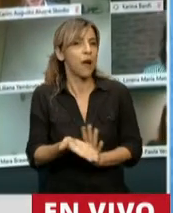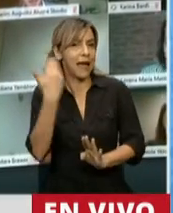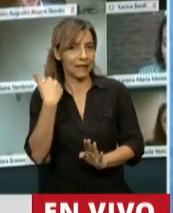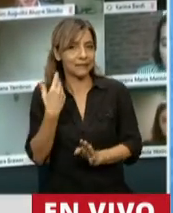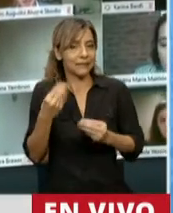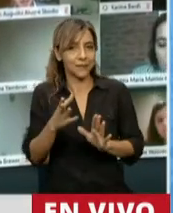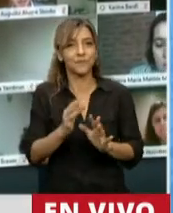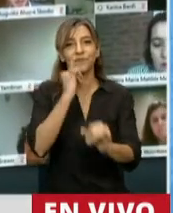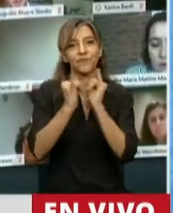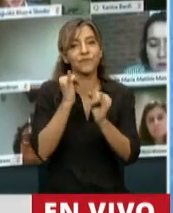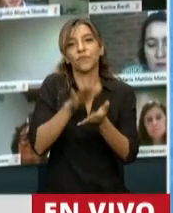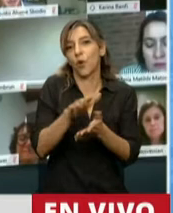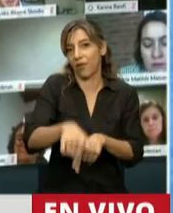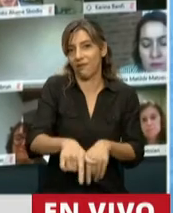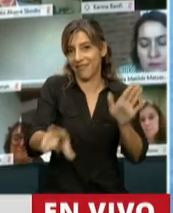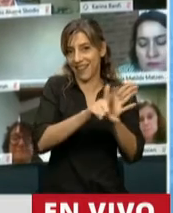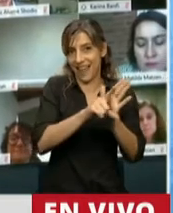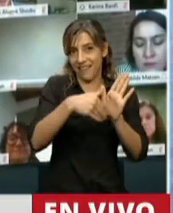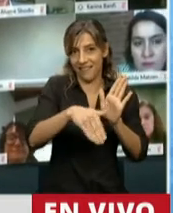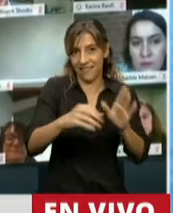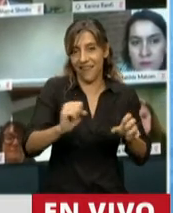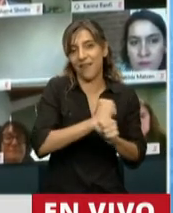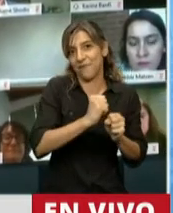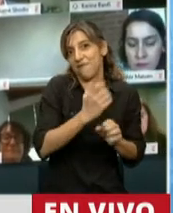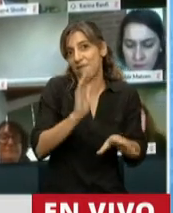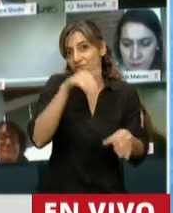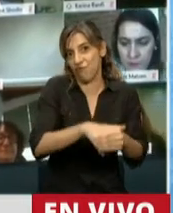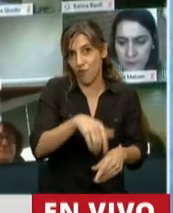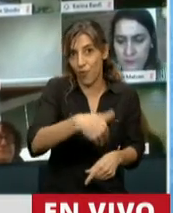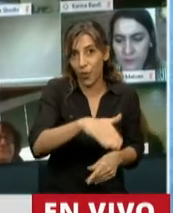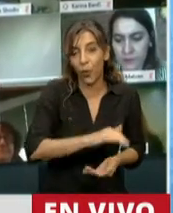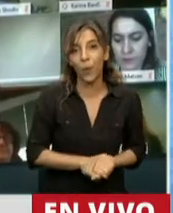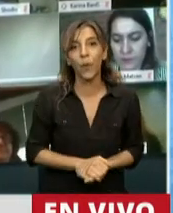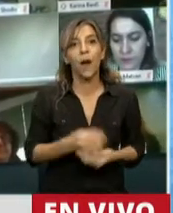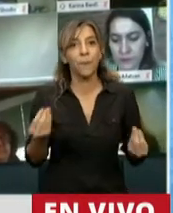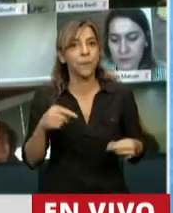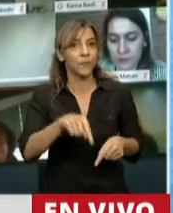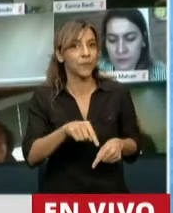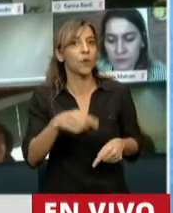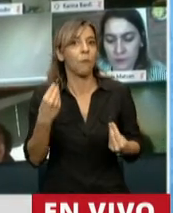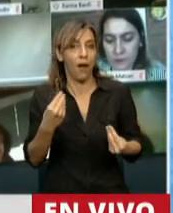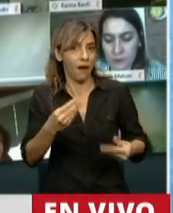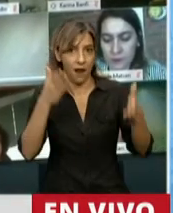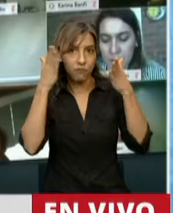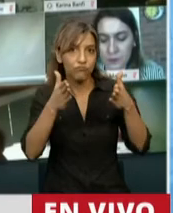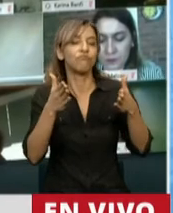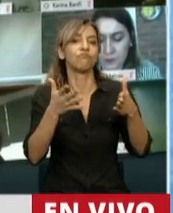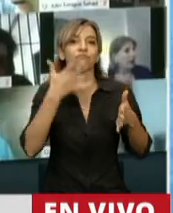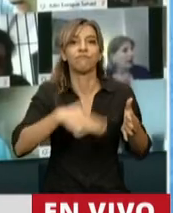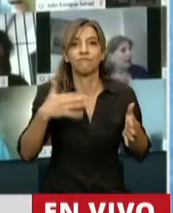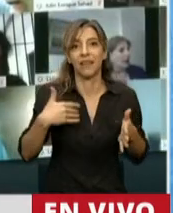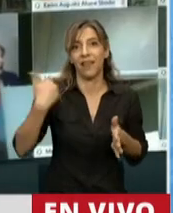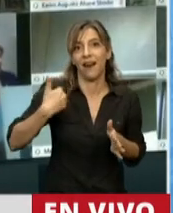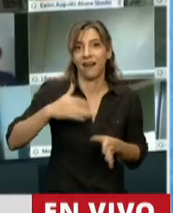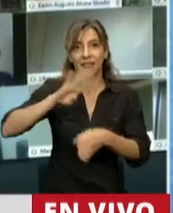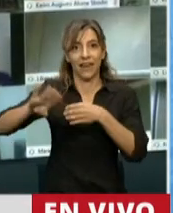votar una ley, señor presidente, que expresa el contenido de lo que es la oferta argentina a nuestros acreedores de deuda pública en moneda extranjera